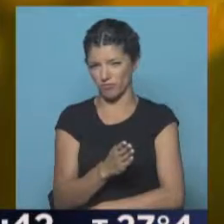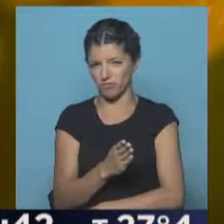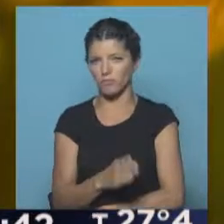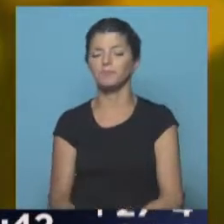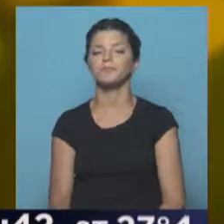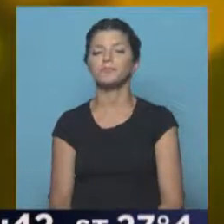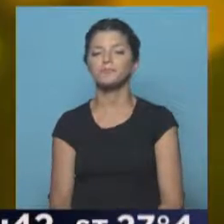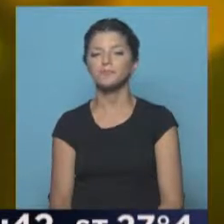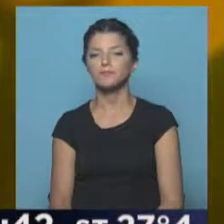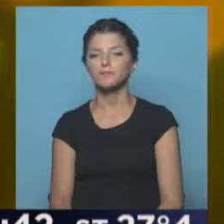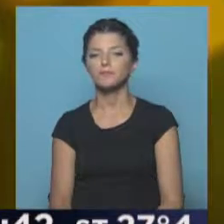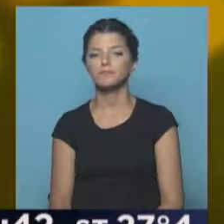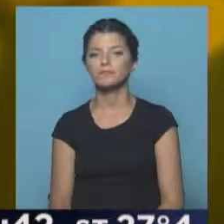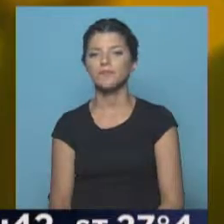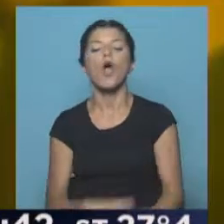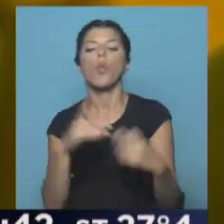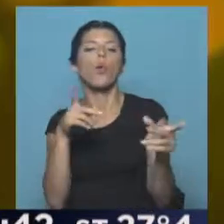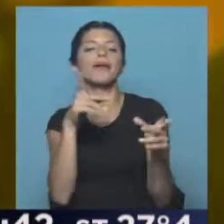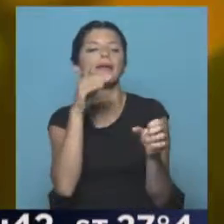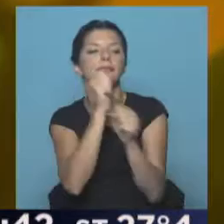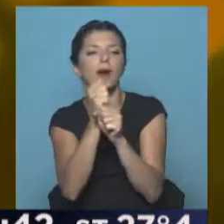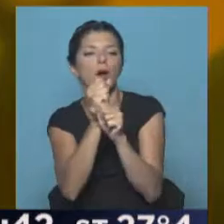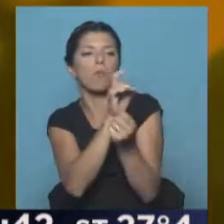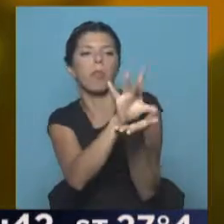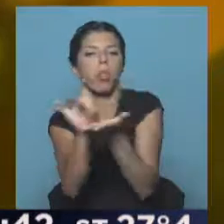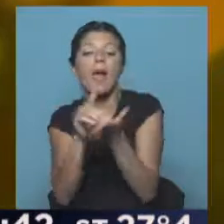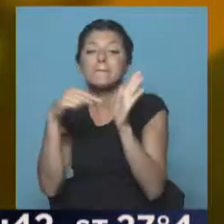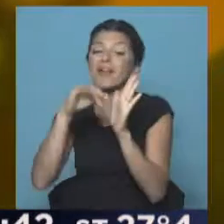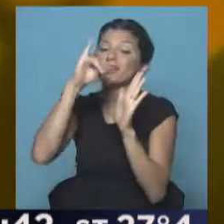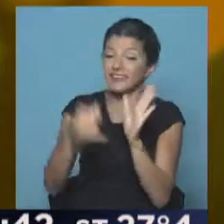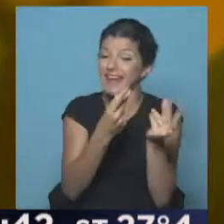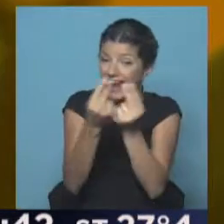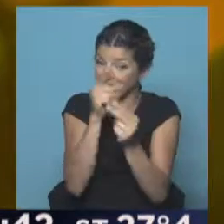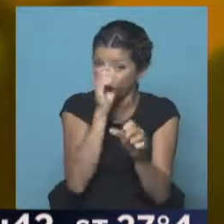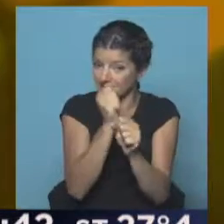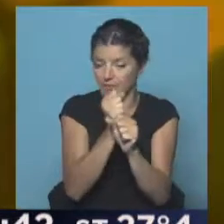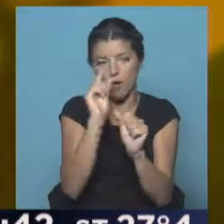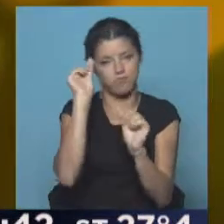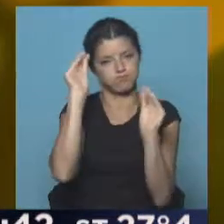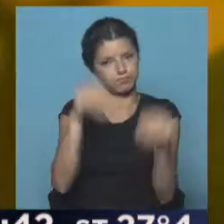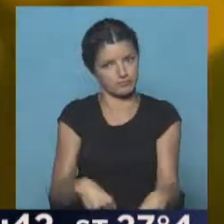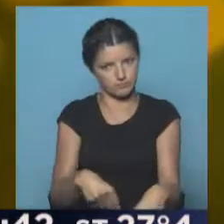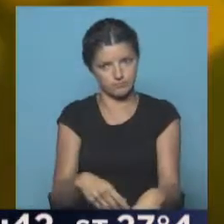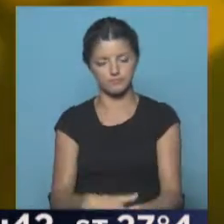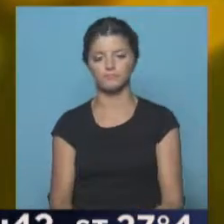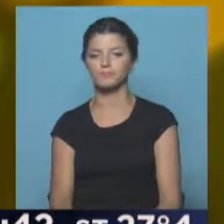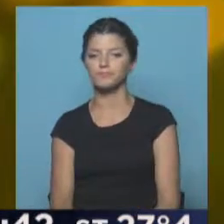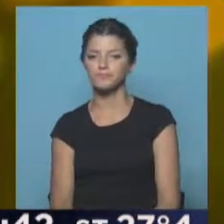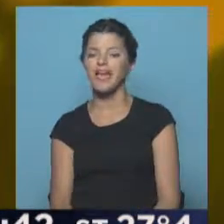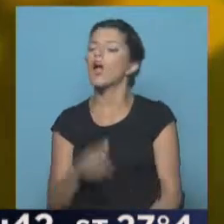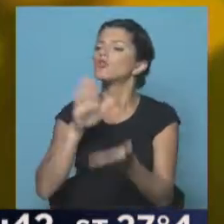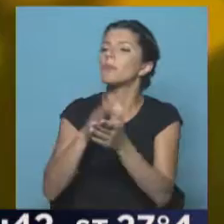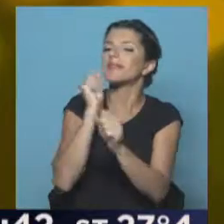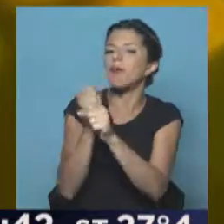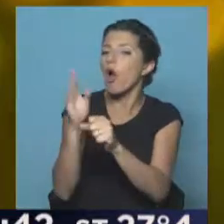no hubo grandes pérdidas de puestos de trabajo, pero sí una baja en la calidad del empleo. ¿Empleo informal? Y el empleo informal,